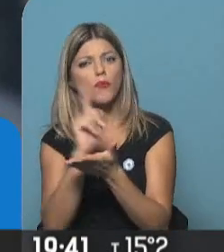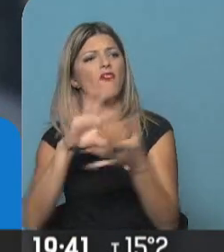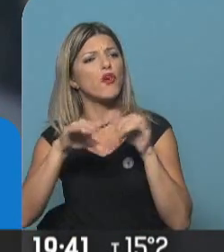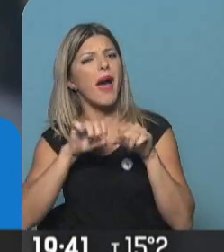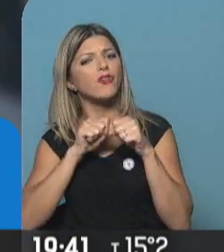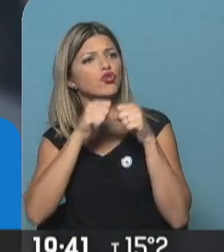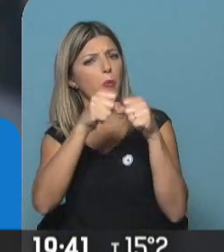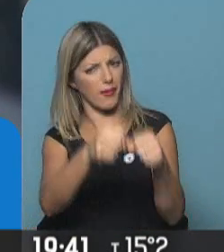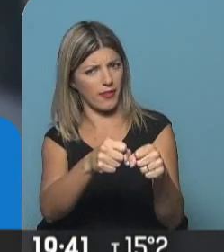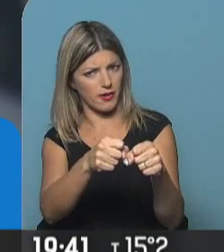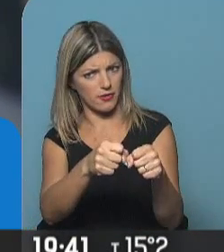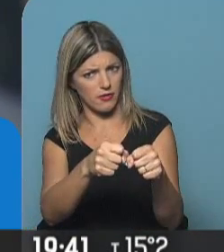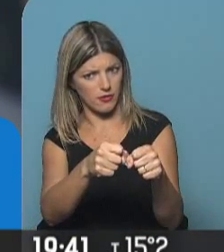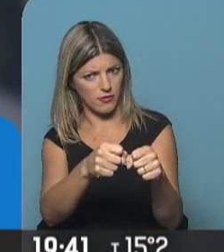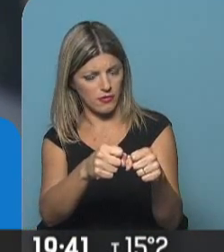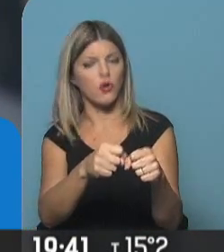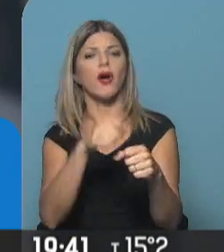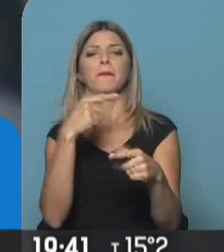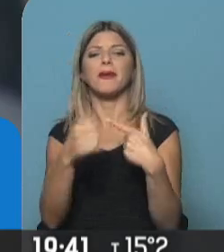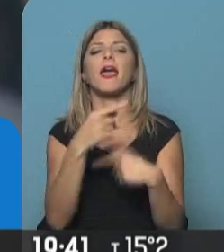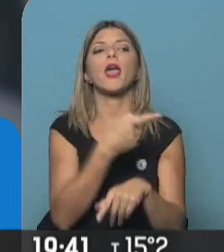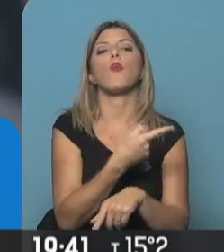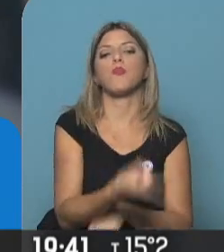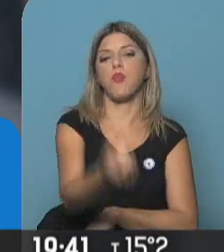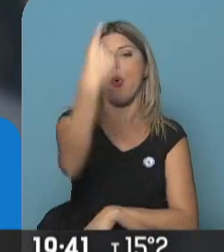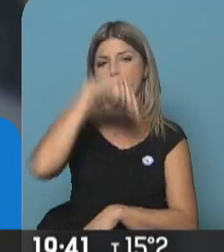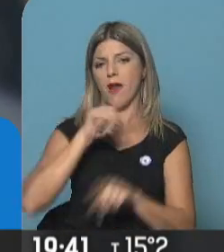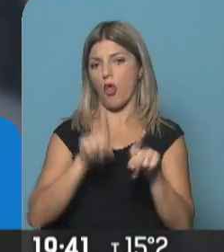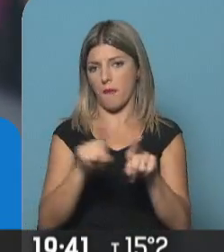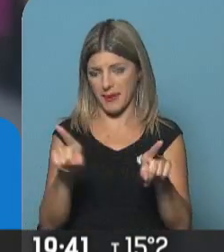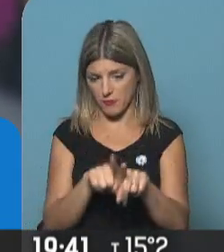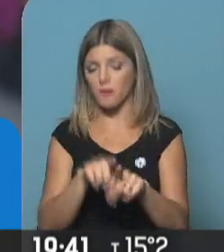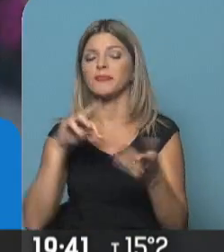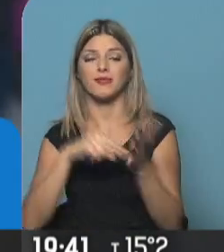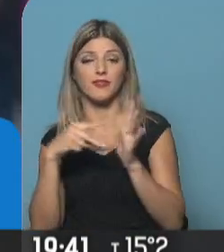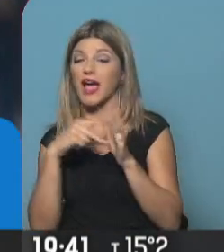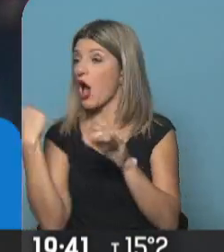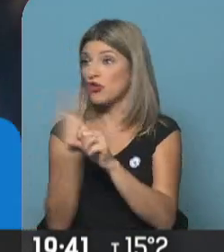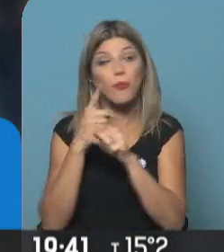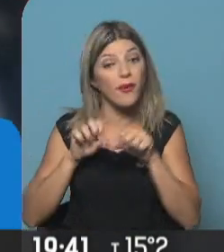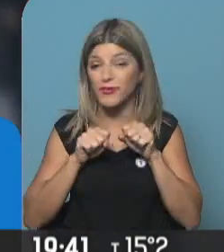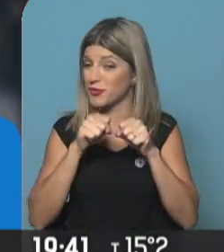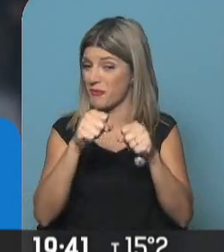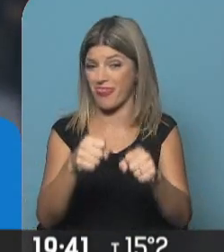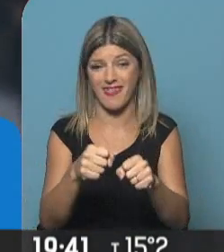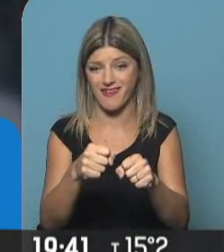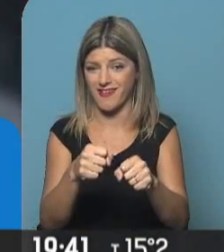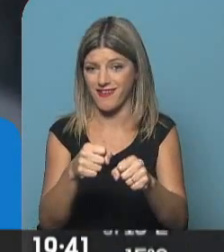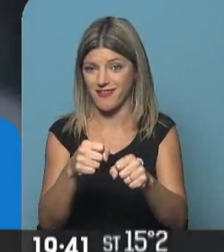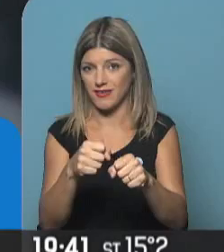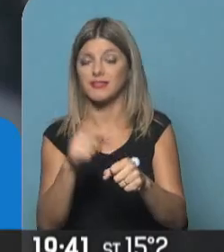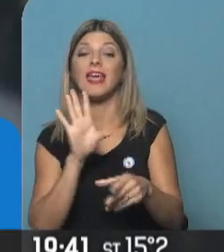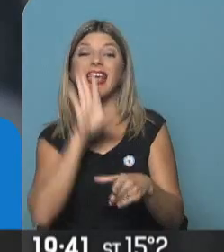sino devolutiva. O sea, nada se ha suspendido. Las actividades de la intervención